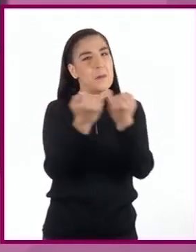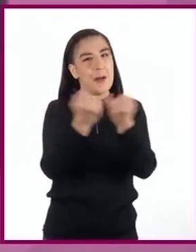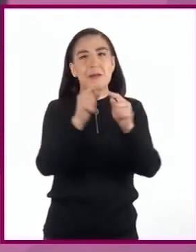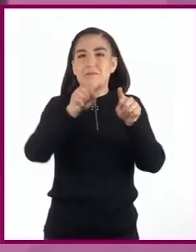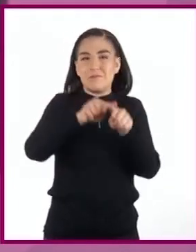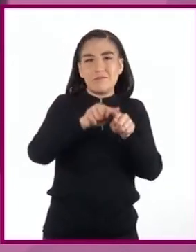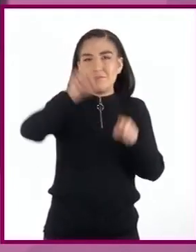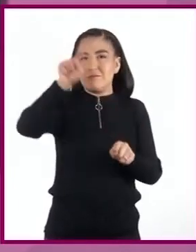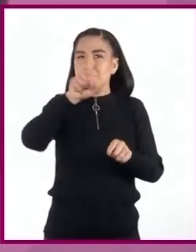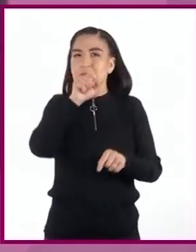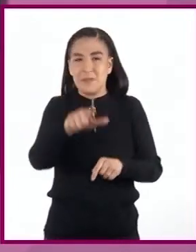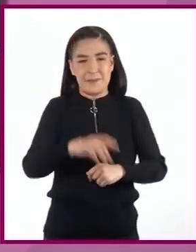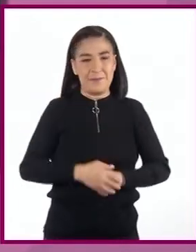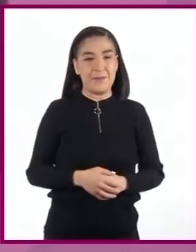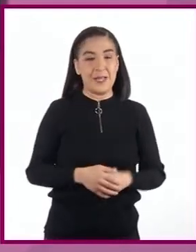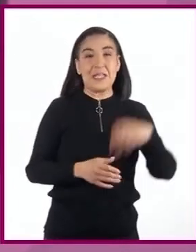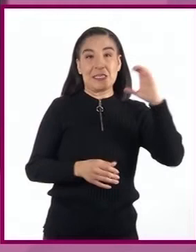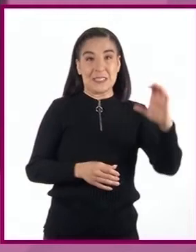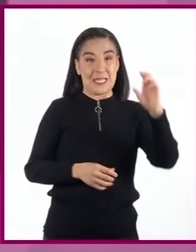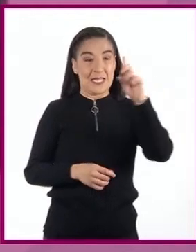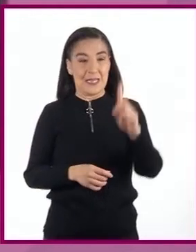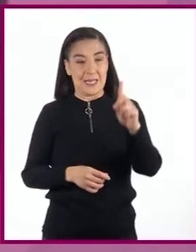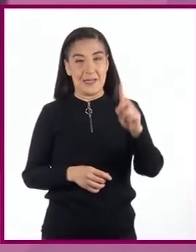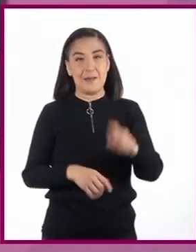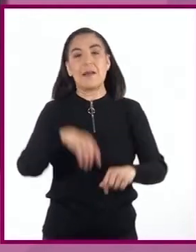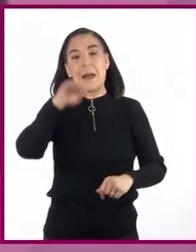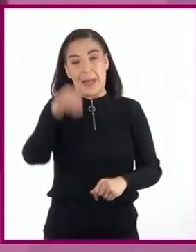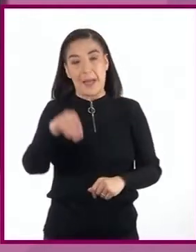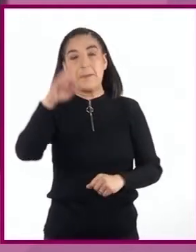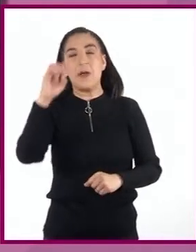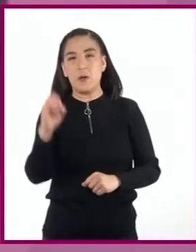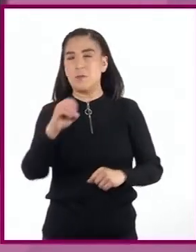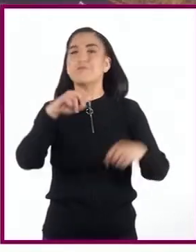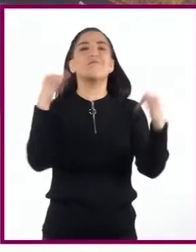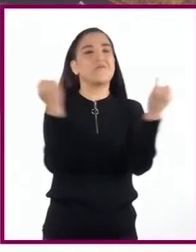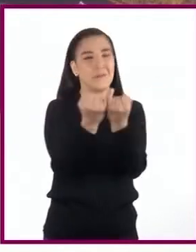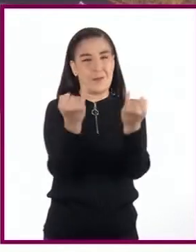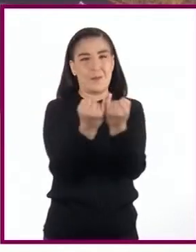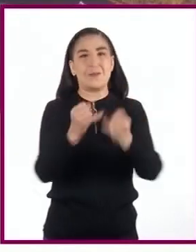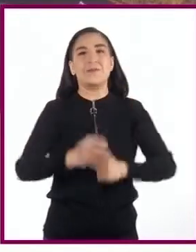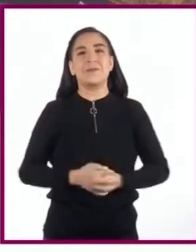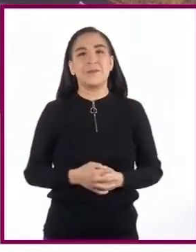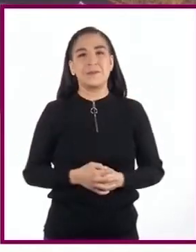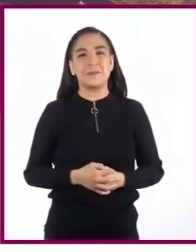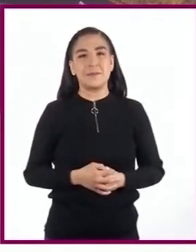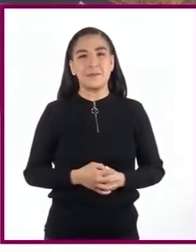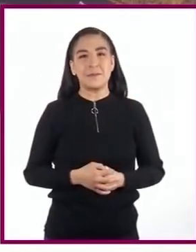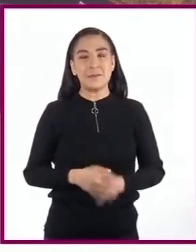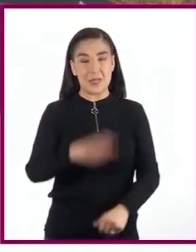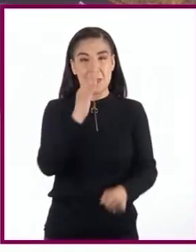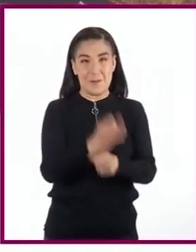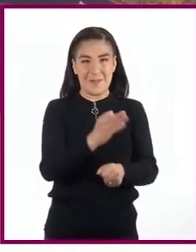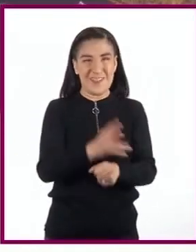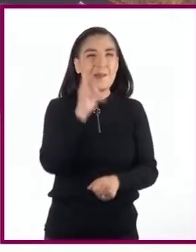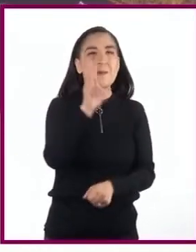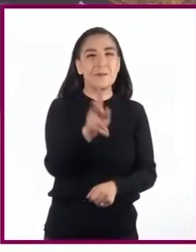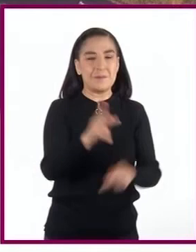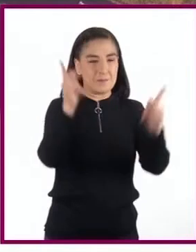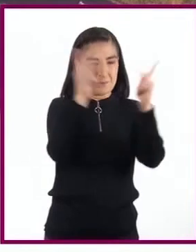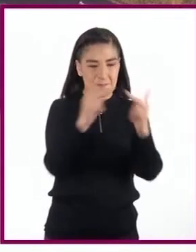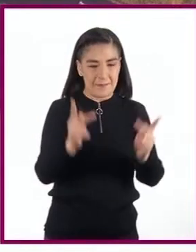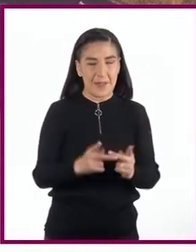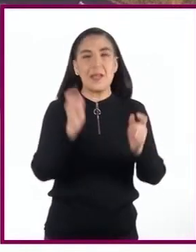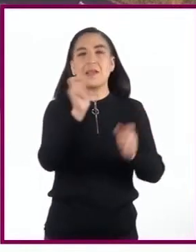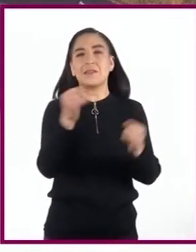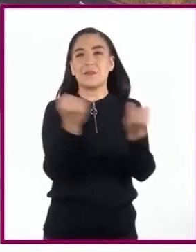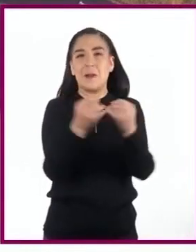por lo que los lados CD y MO también son iguales. Hasta el momento hemos comparado las medidas